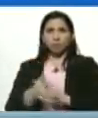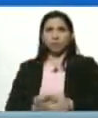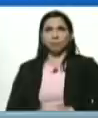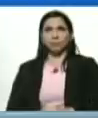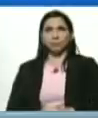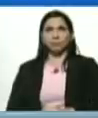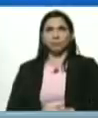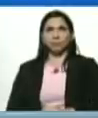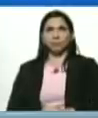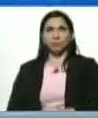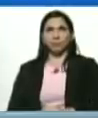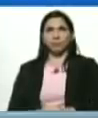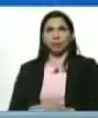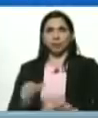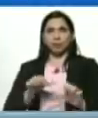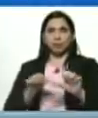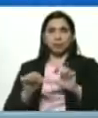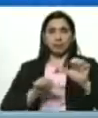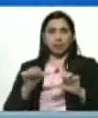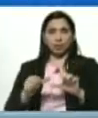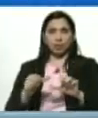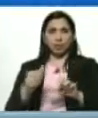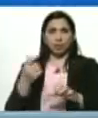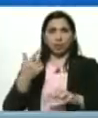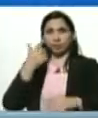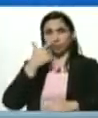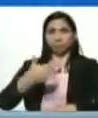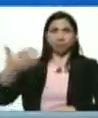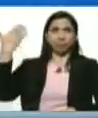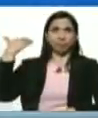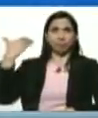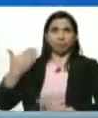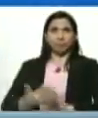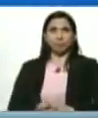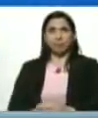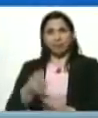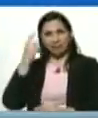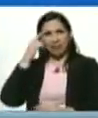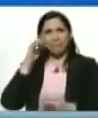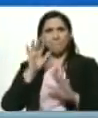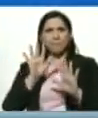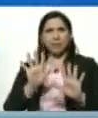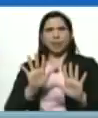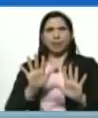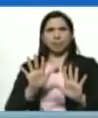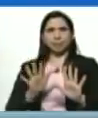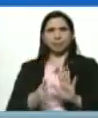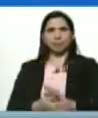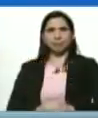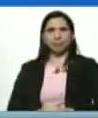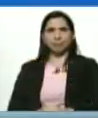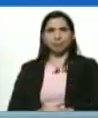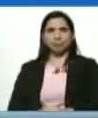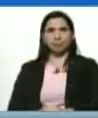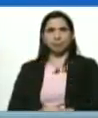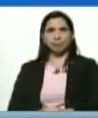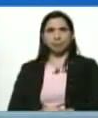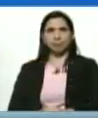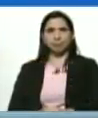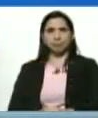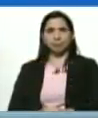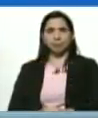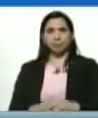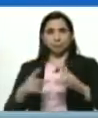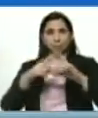del siglo antepasado aristóbulo había el día parada de cuerda yo terminaba la